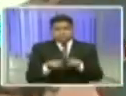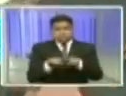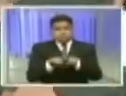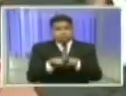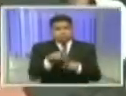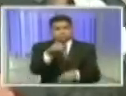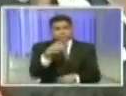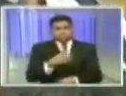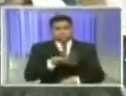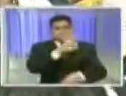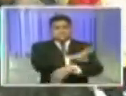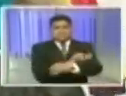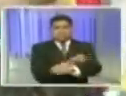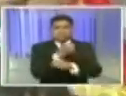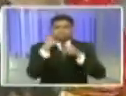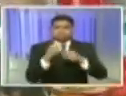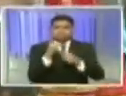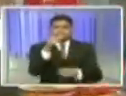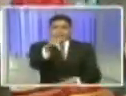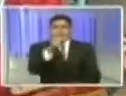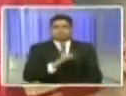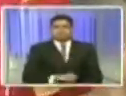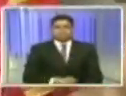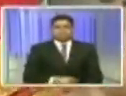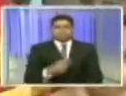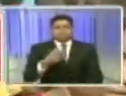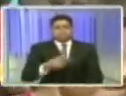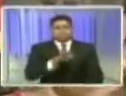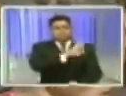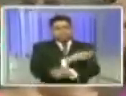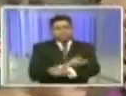La fuerza de ustedes es mi fuerza.